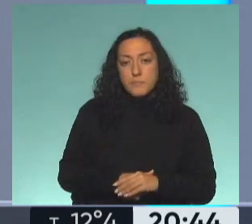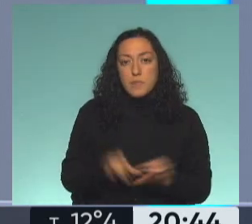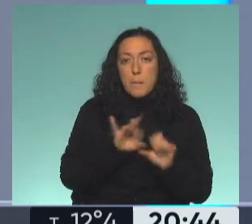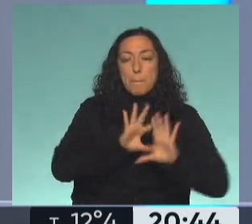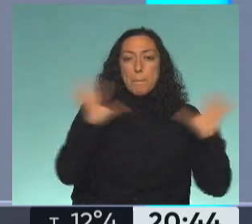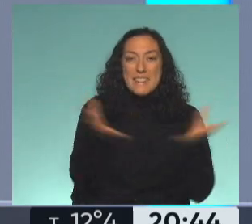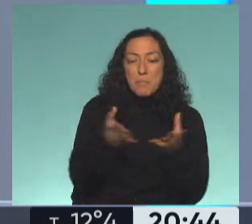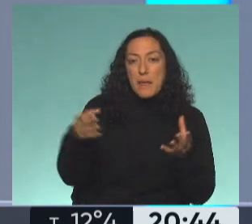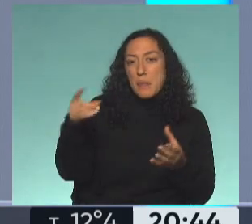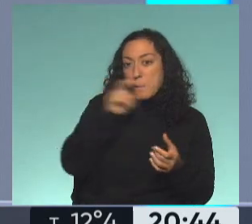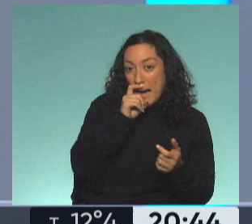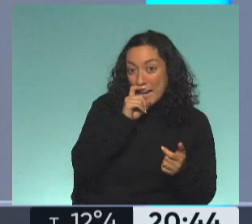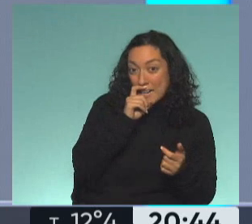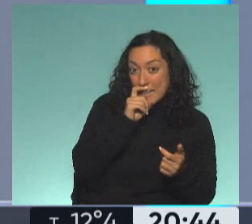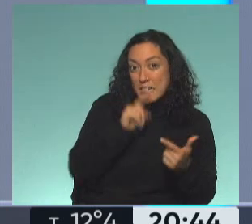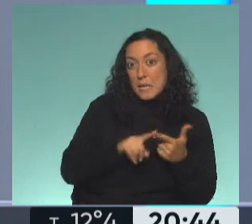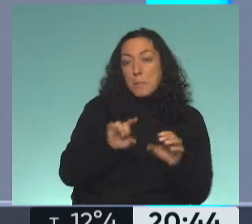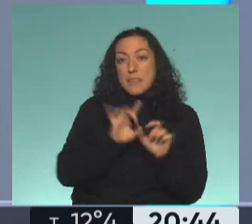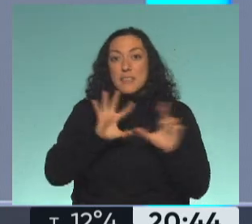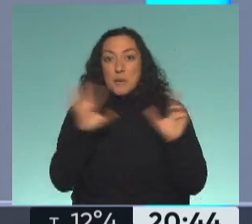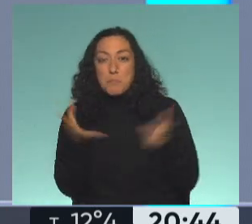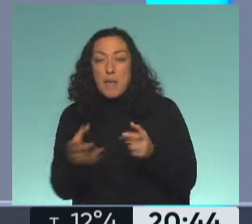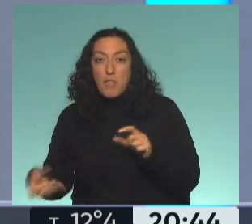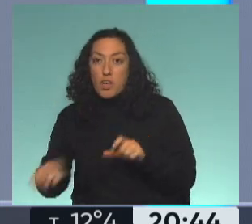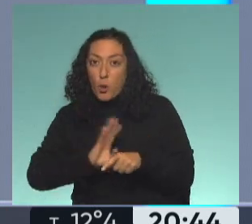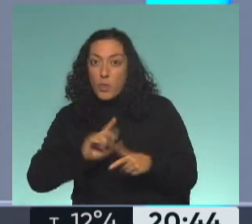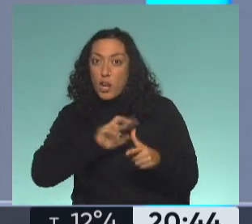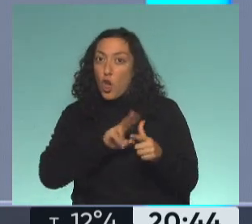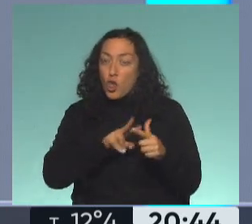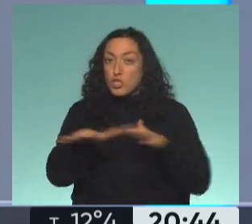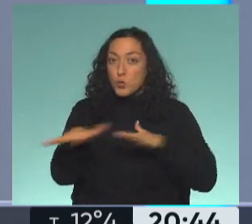pandemia macrista y la pandemia del COVID y lo hemos hecho